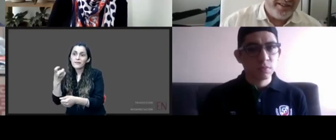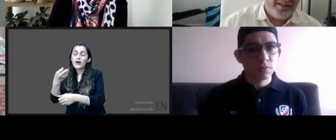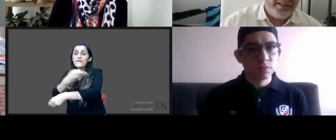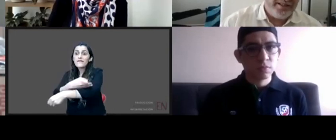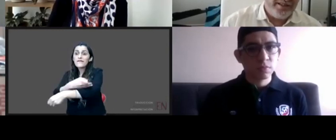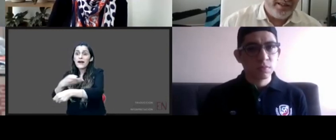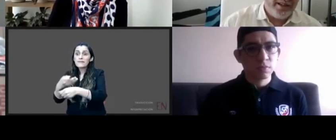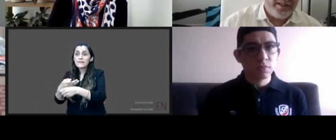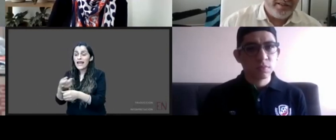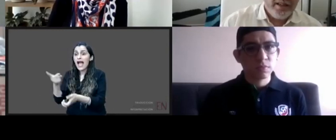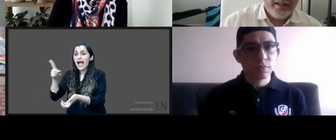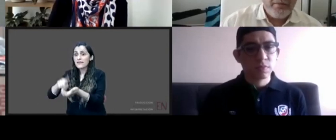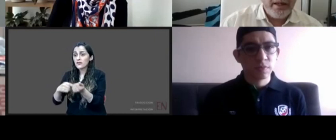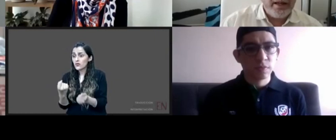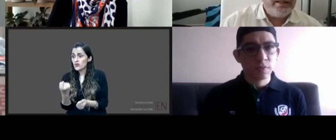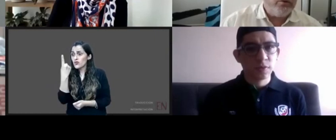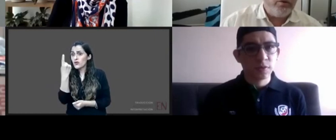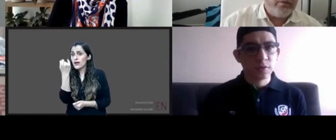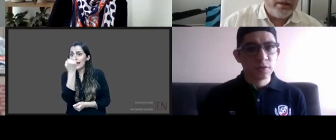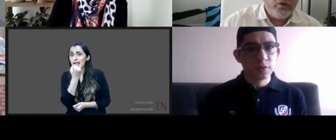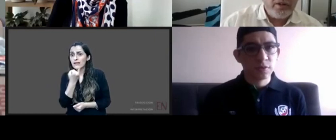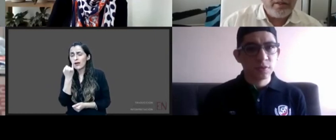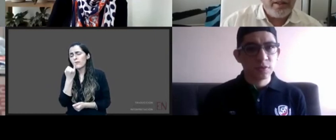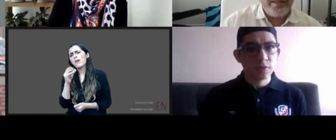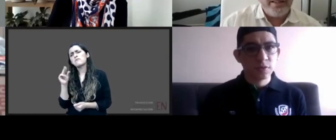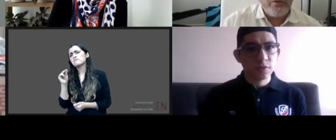estas identidades de manera ineludible.